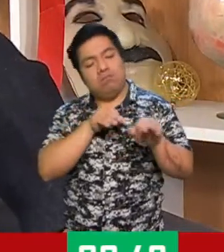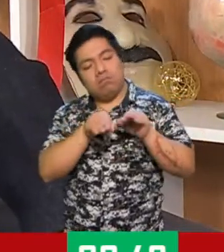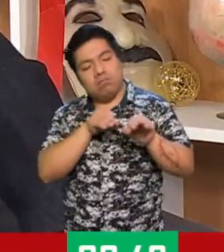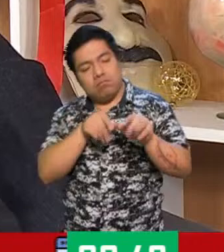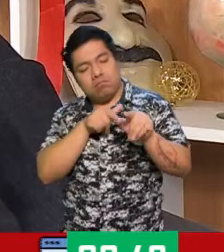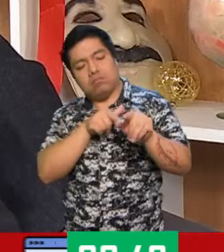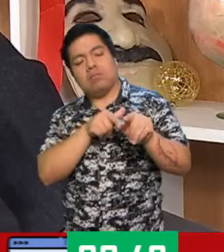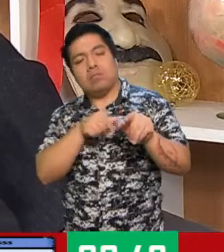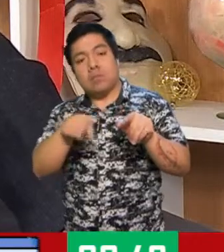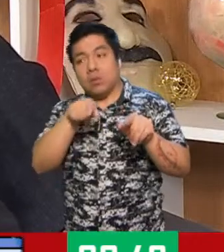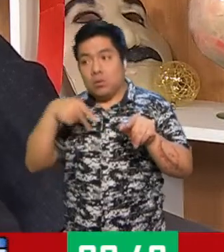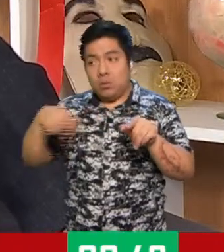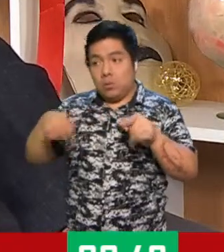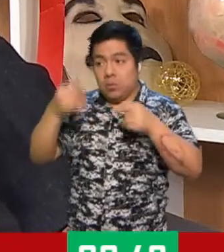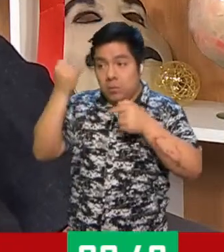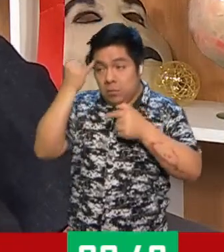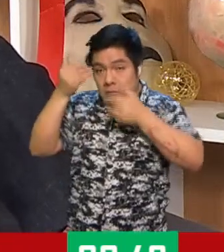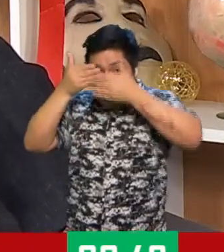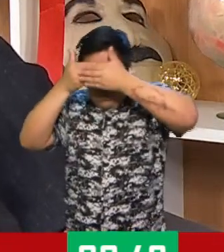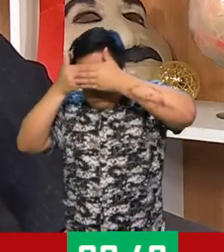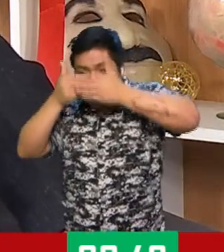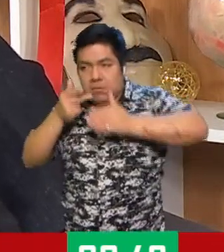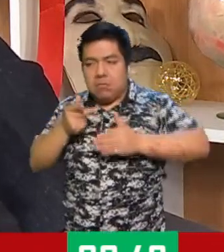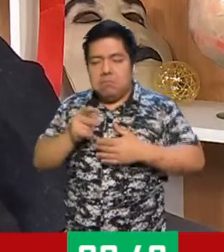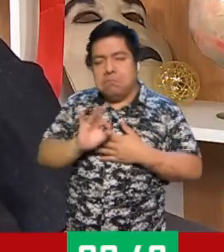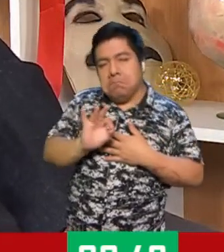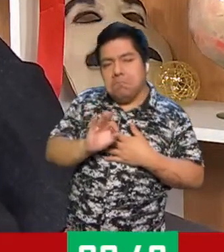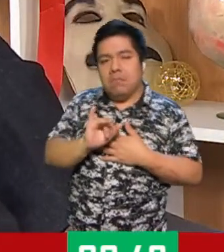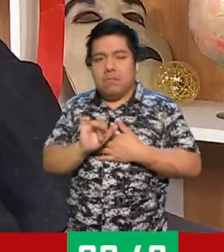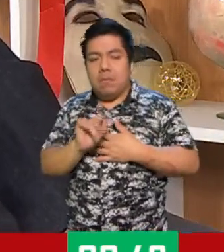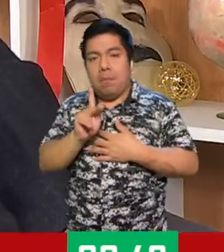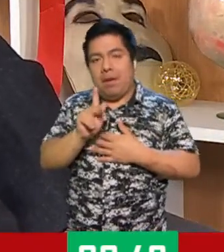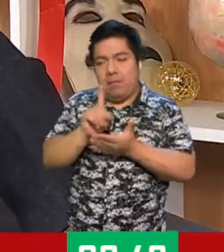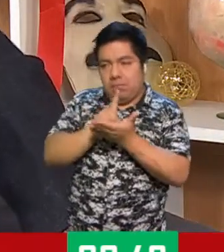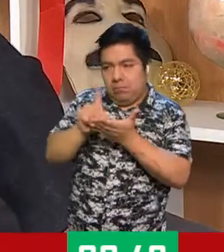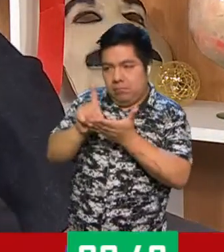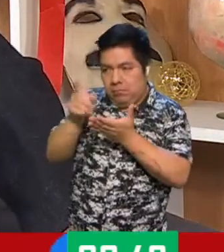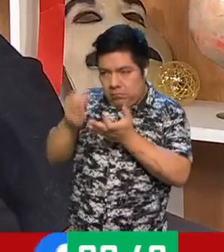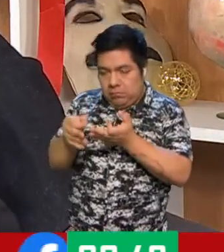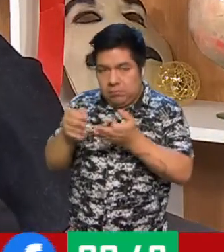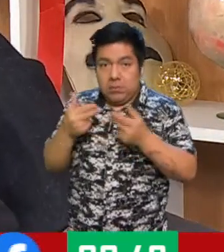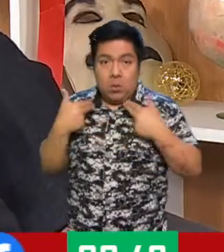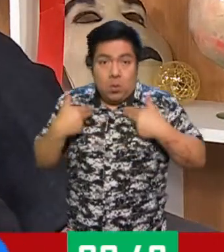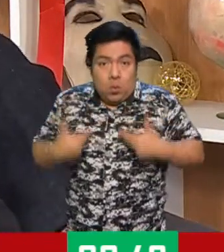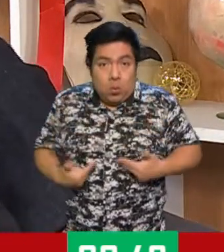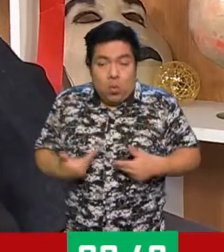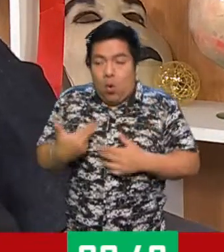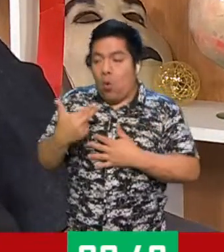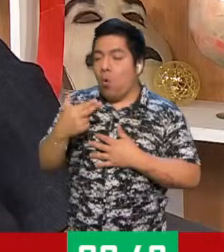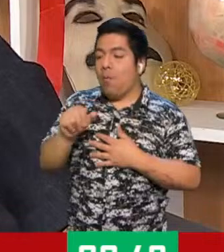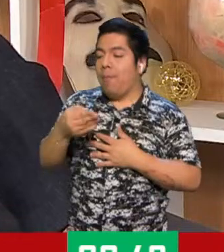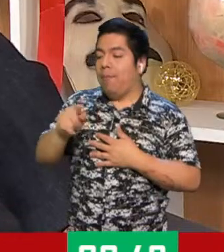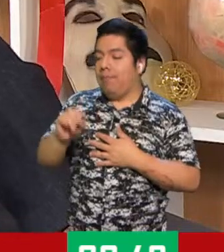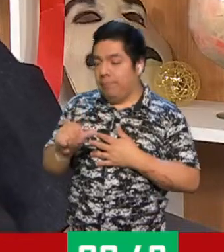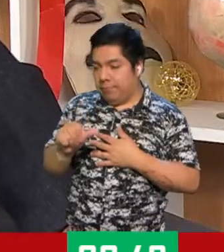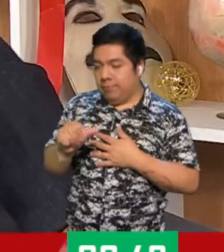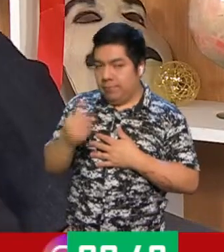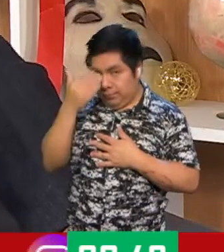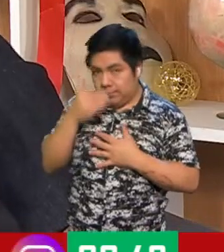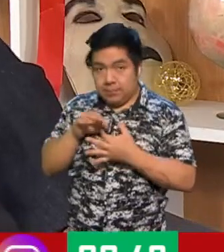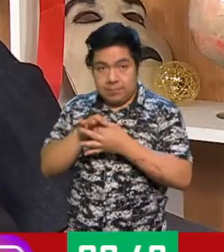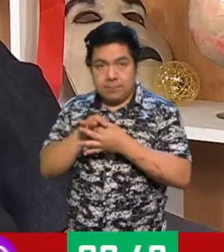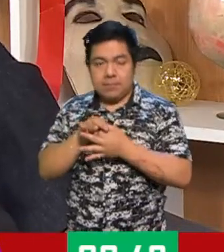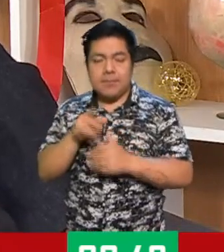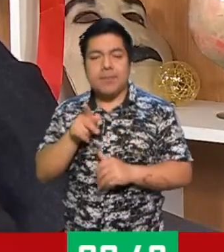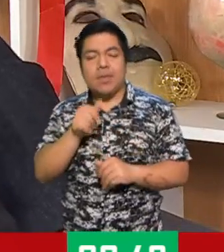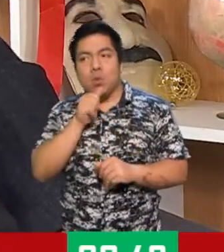sí, quizás sí, pero no hay duda de que el derecho tiene un perfil humanista. Y además tampoco